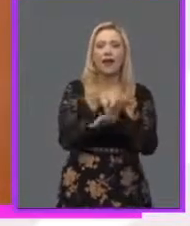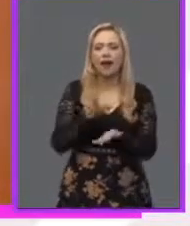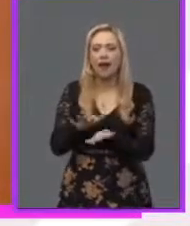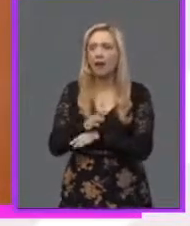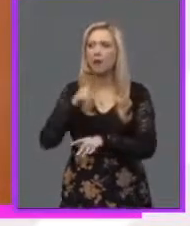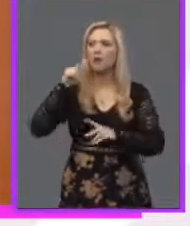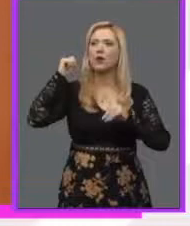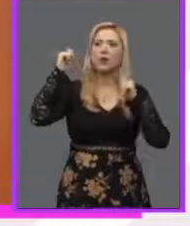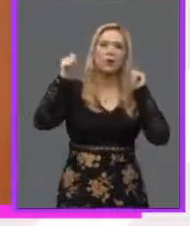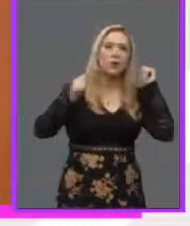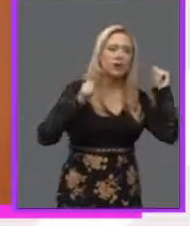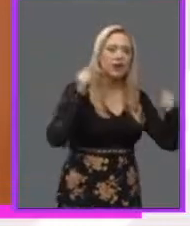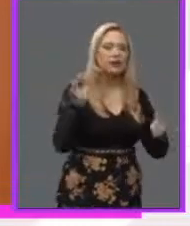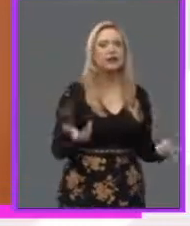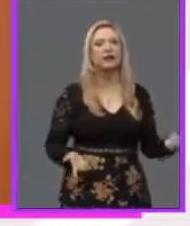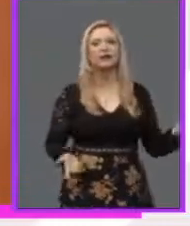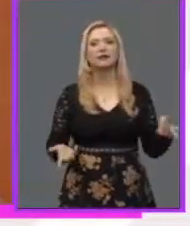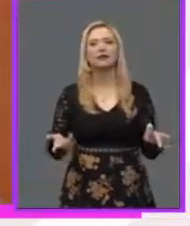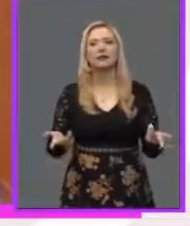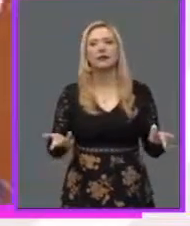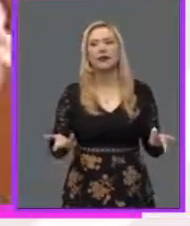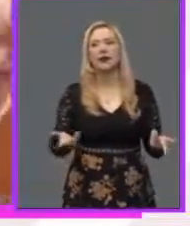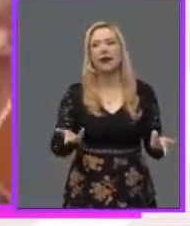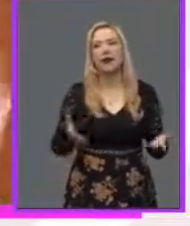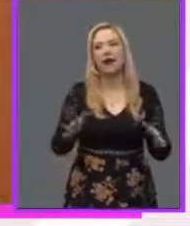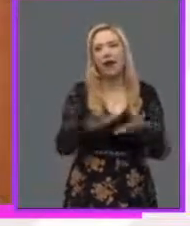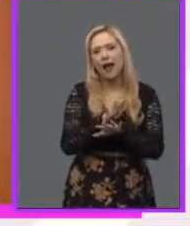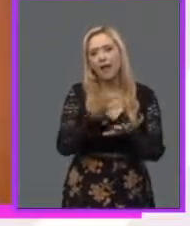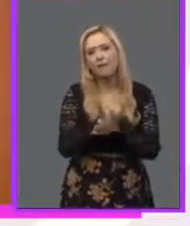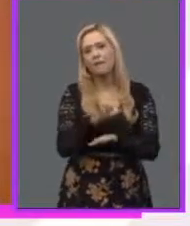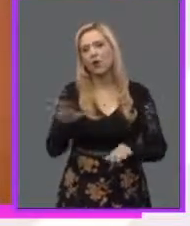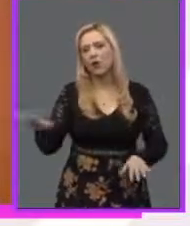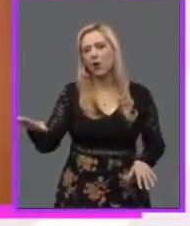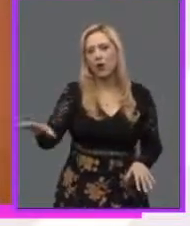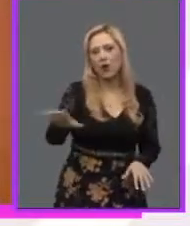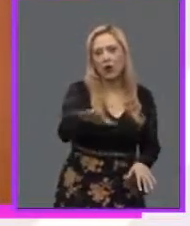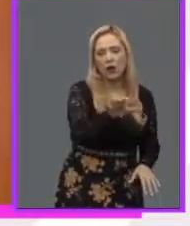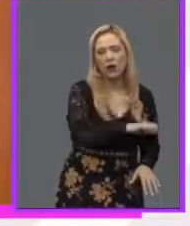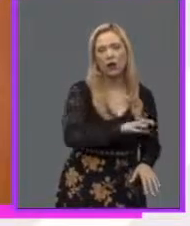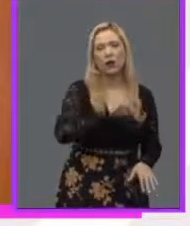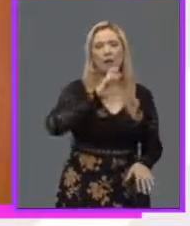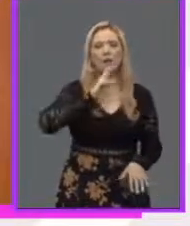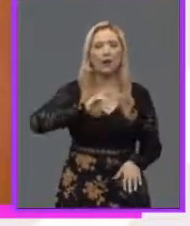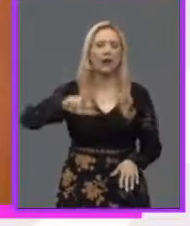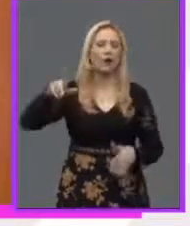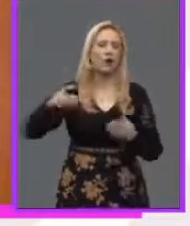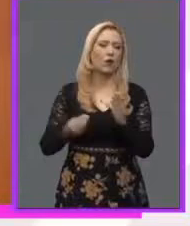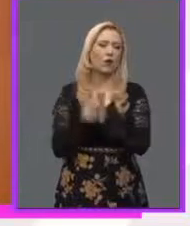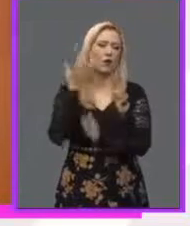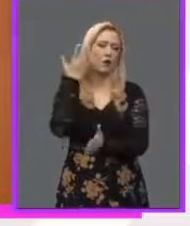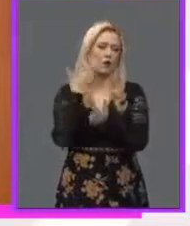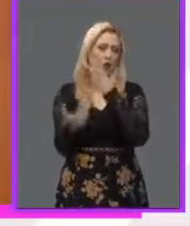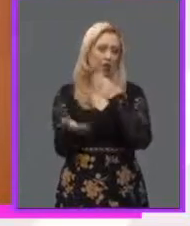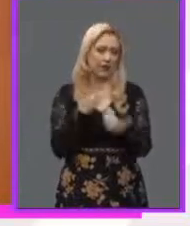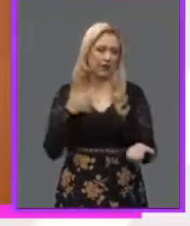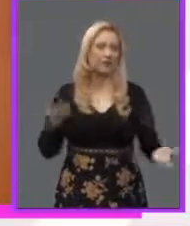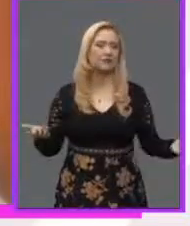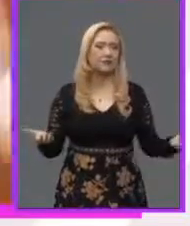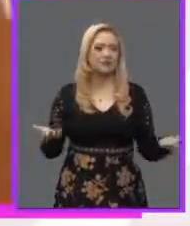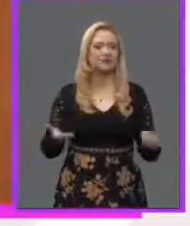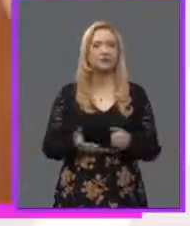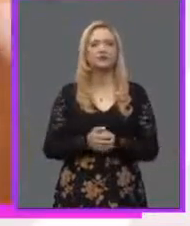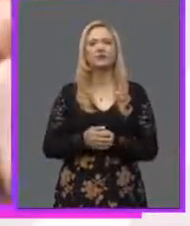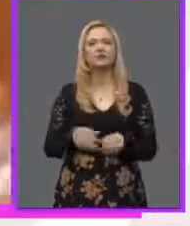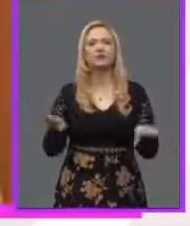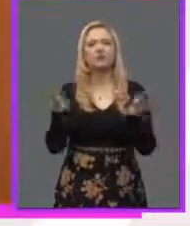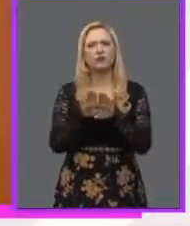las ofertas turísticas, los procesos de mejoramiento barrial, los pongo entre comillas, que es a lo que se ha referido Carla con el tema de gentrificación.